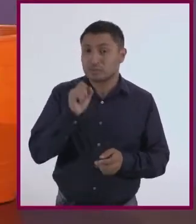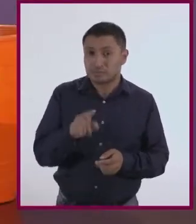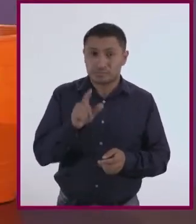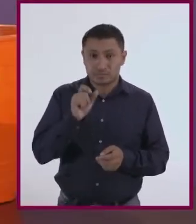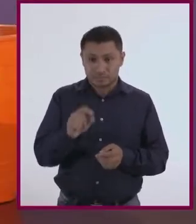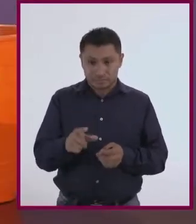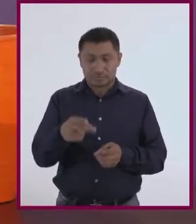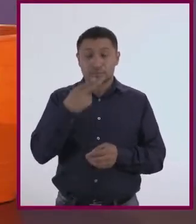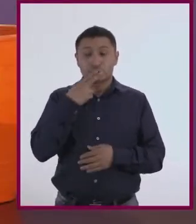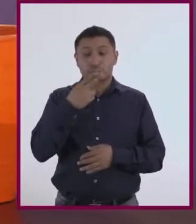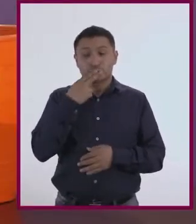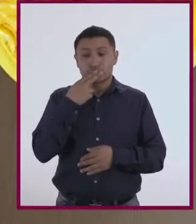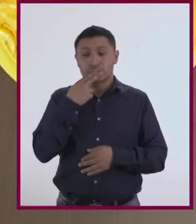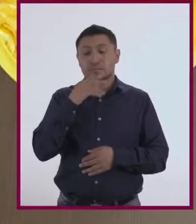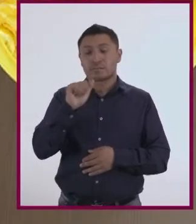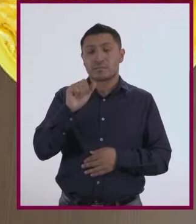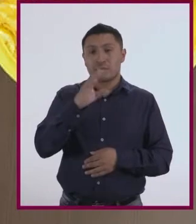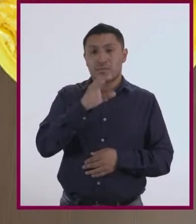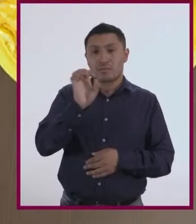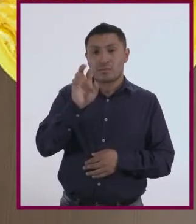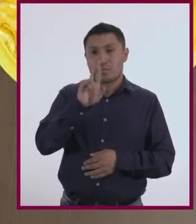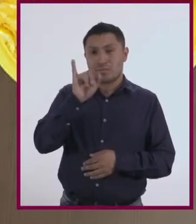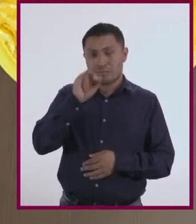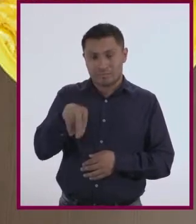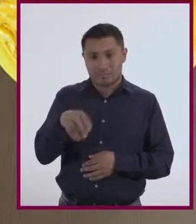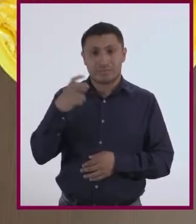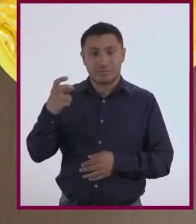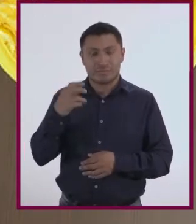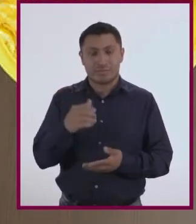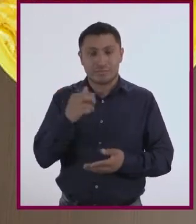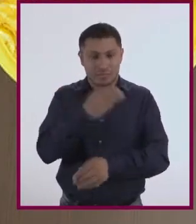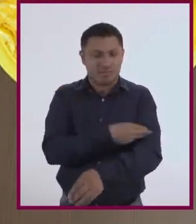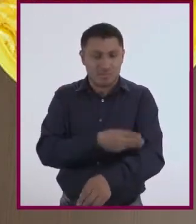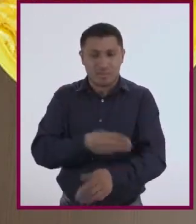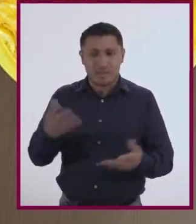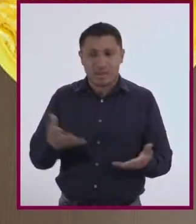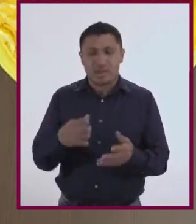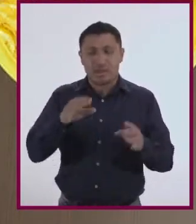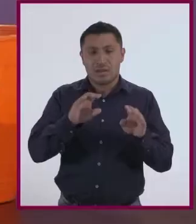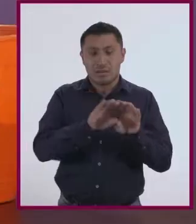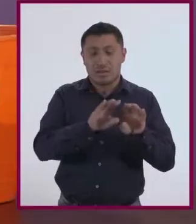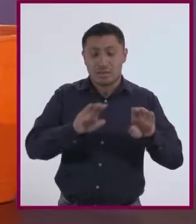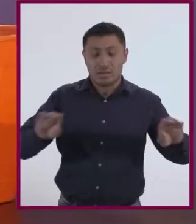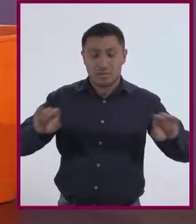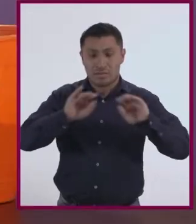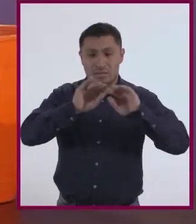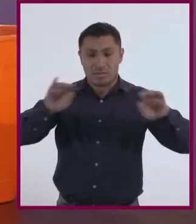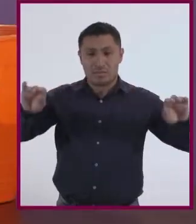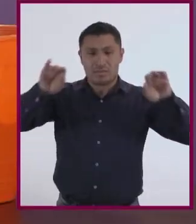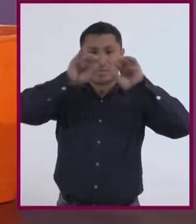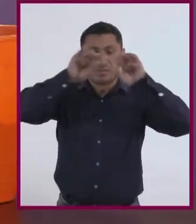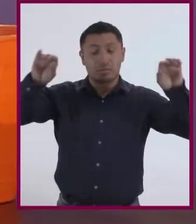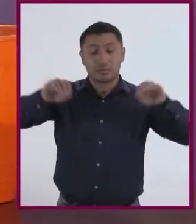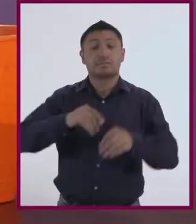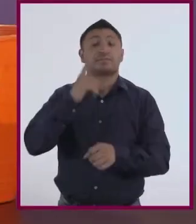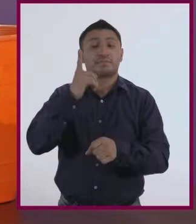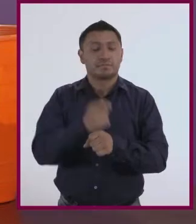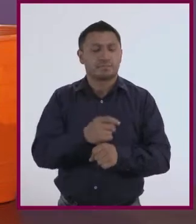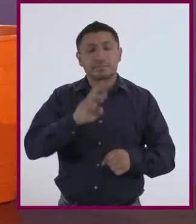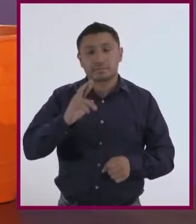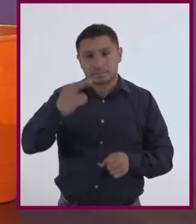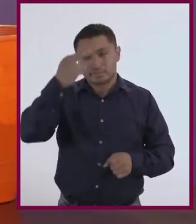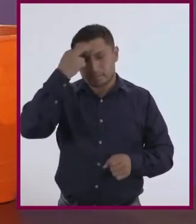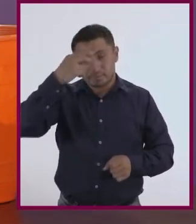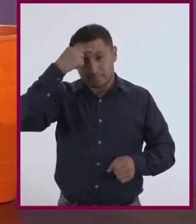también vamos a usar un poco de acerrín. Esto nos va a ayudar a hacer las capas. Entonces, lo primero que tenemos que